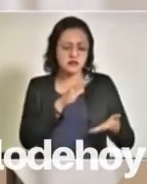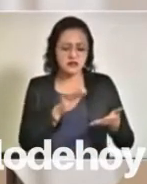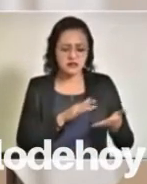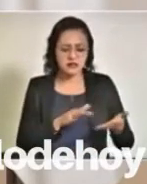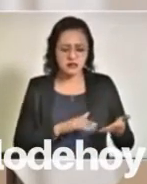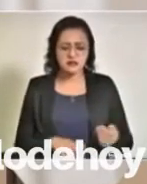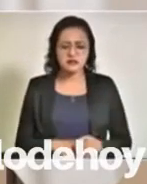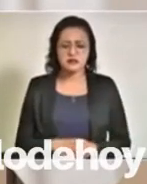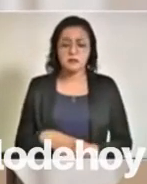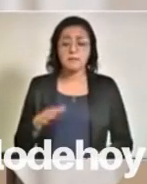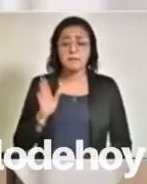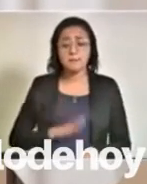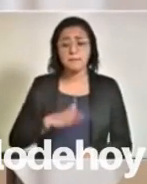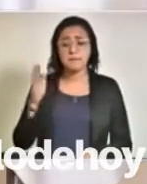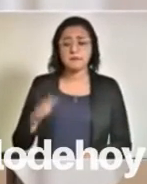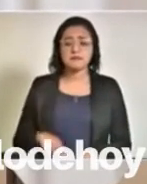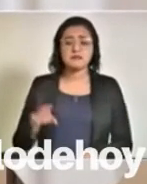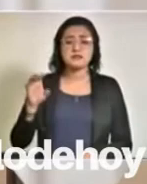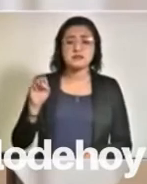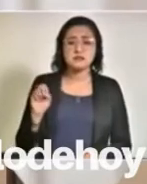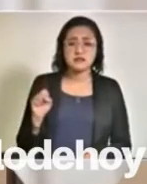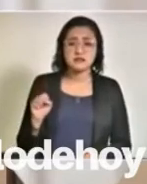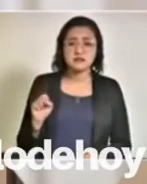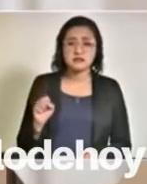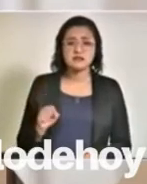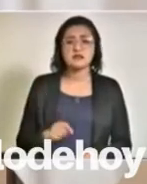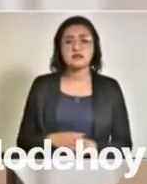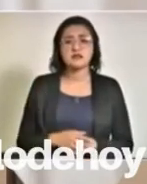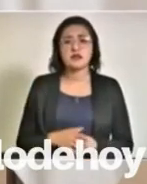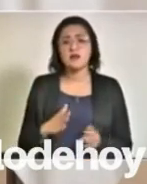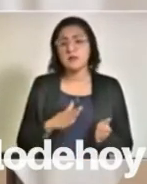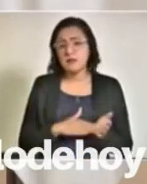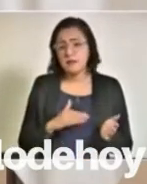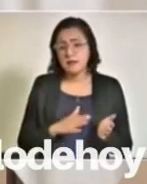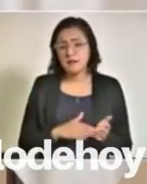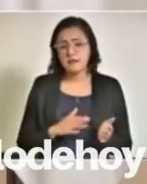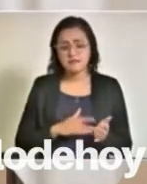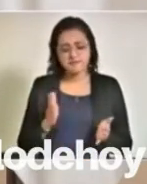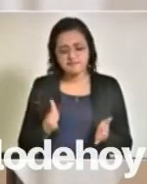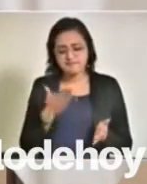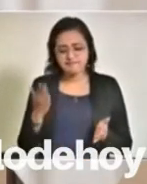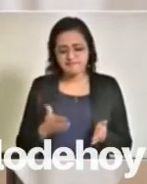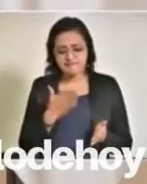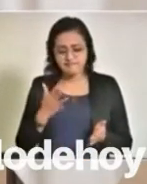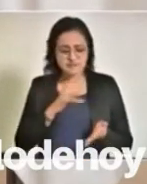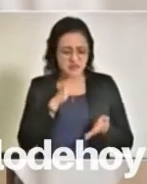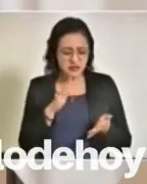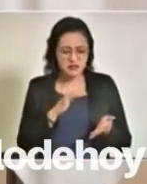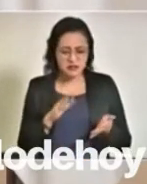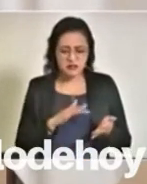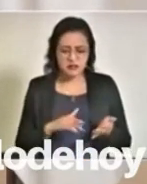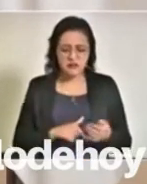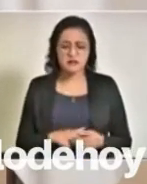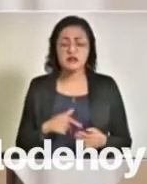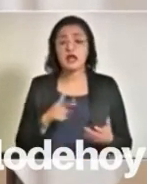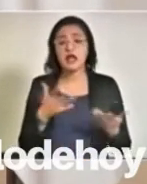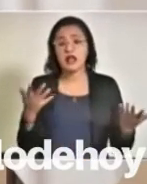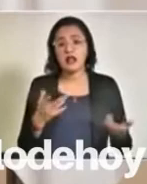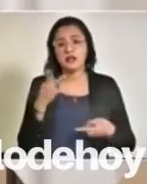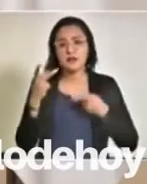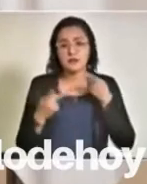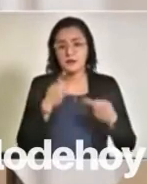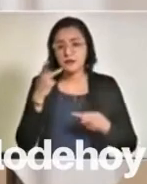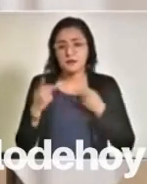documento de más de 60 hojas y hace un relato